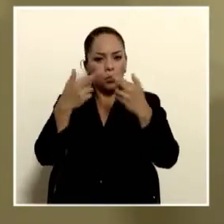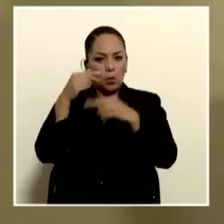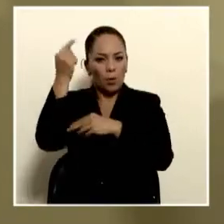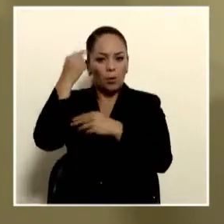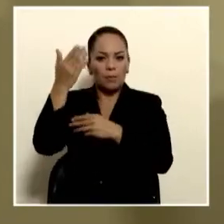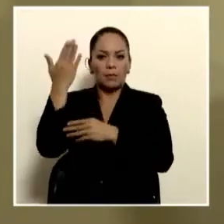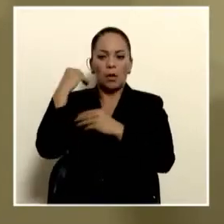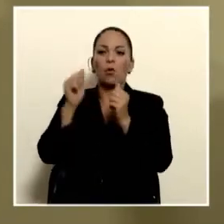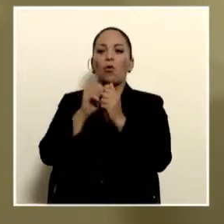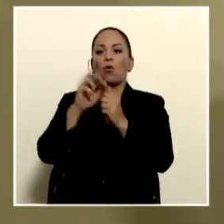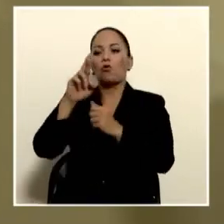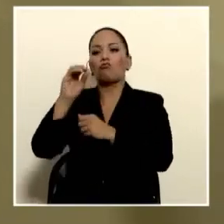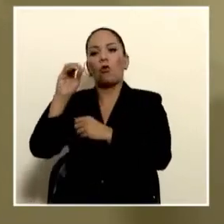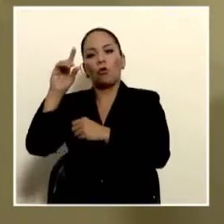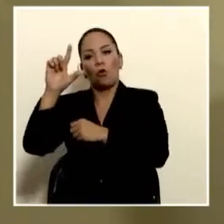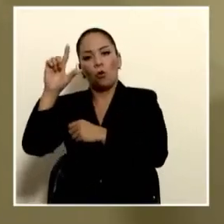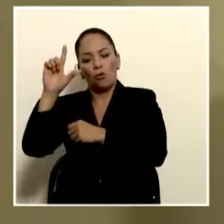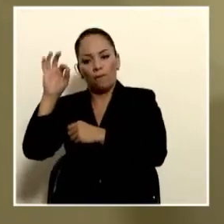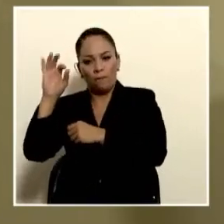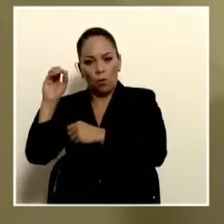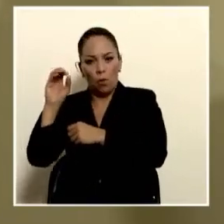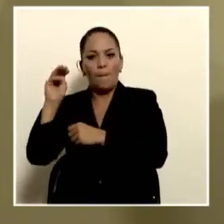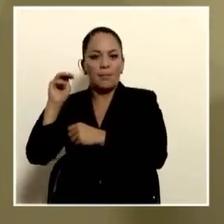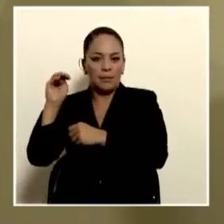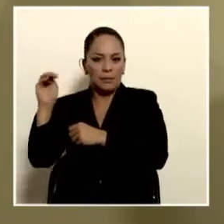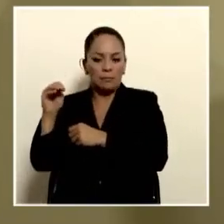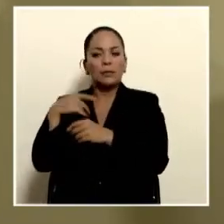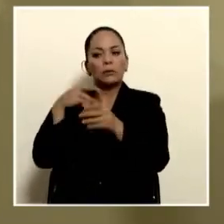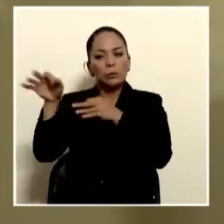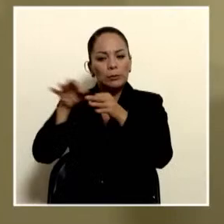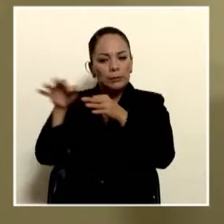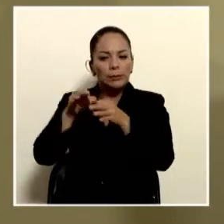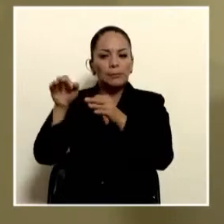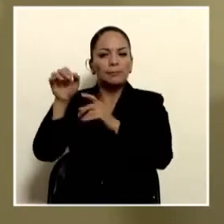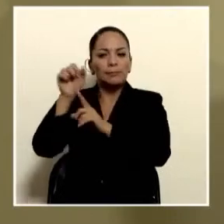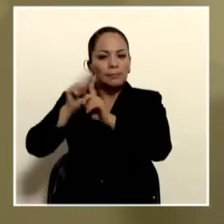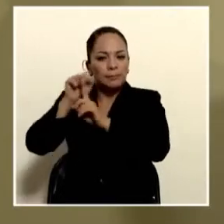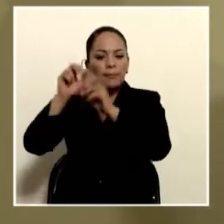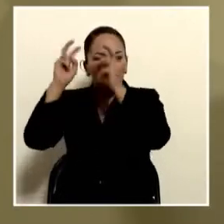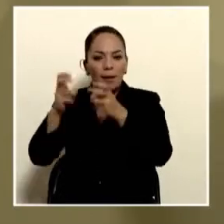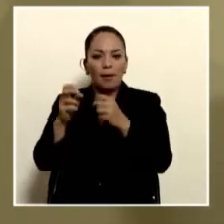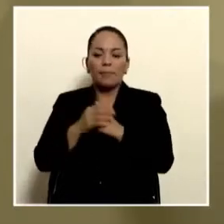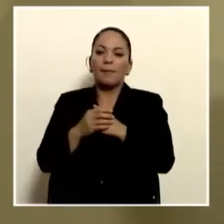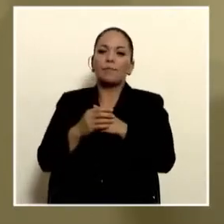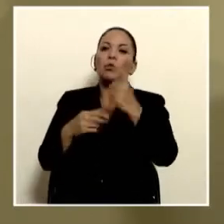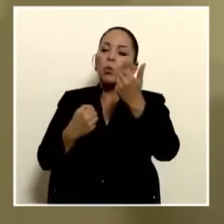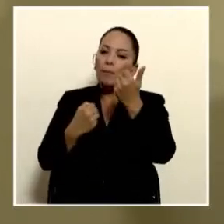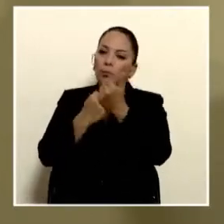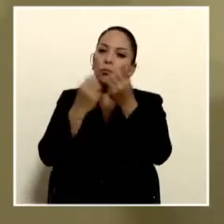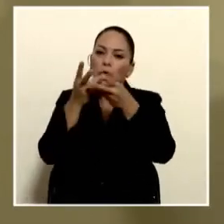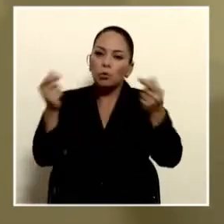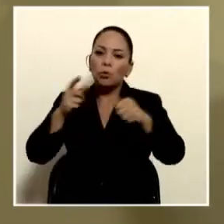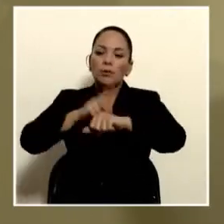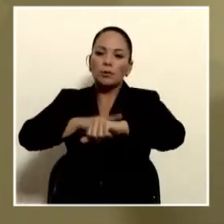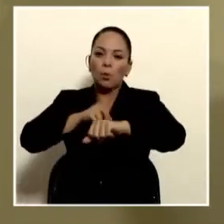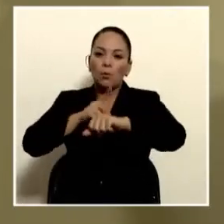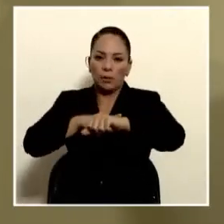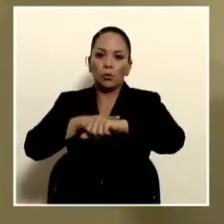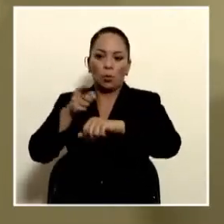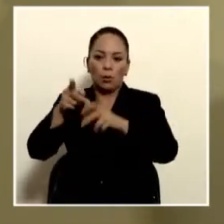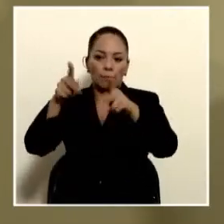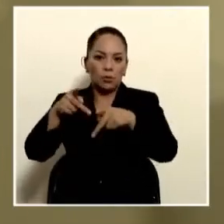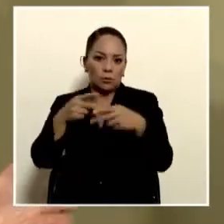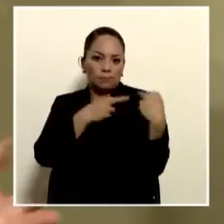pasado, con don Rodolfo Méndez Mata, explicándole este problema, apoyando la solución que estaba dando en ese momento el